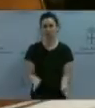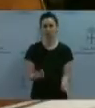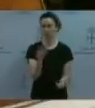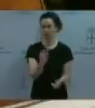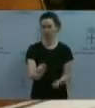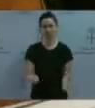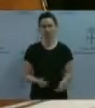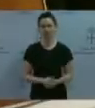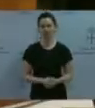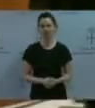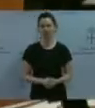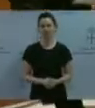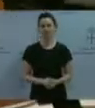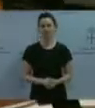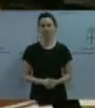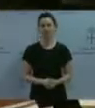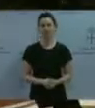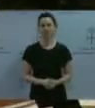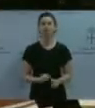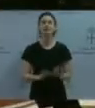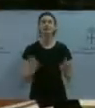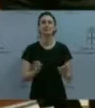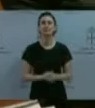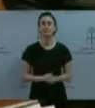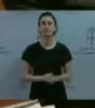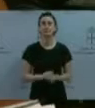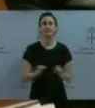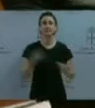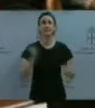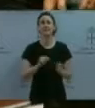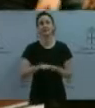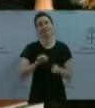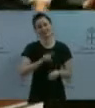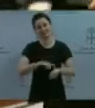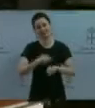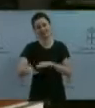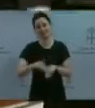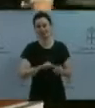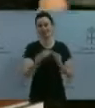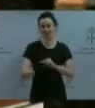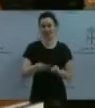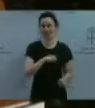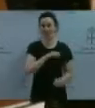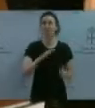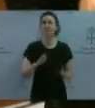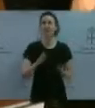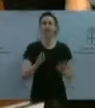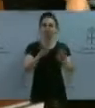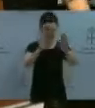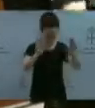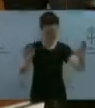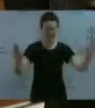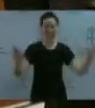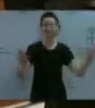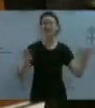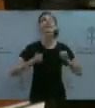Muy bien, voy a hacerlo rápido para que me dé tiempo. Entonces, la reforma del... empezamos, ¿no? Empiezo otra vez. Muchas